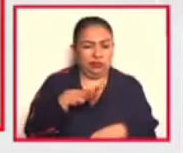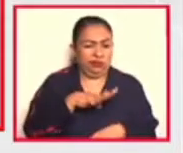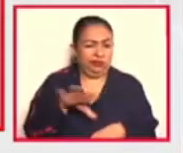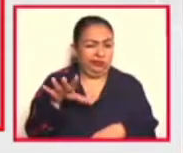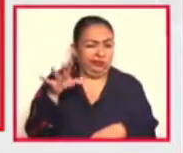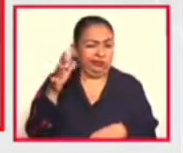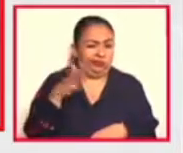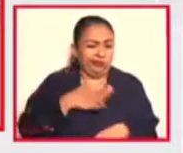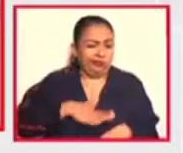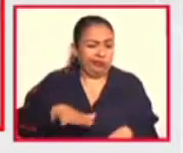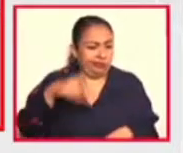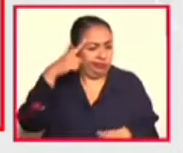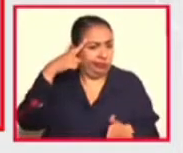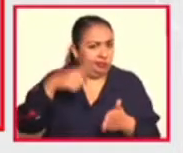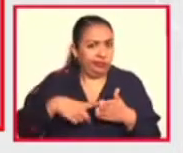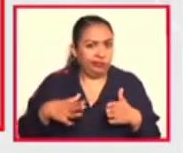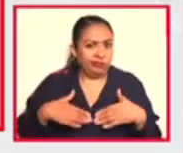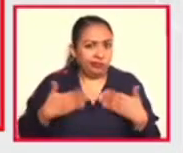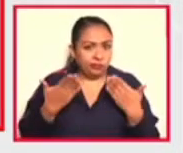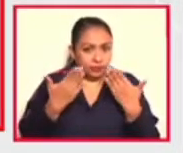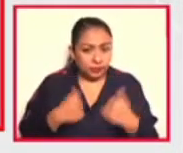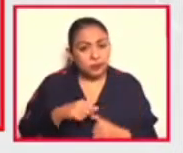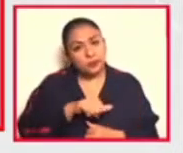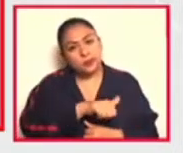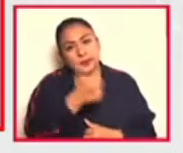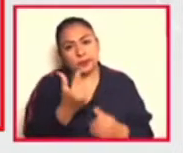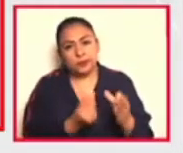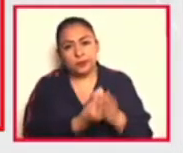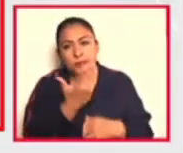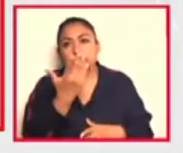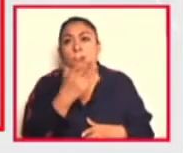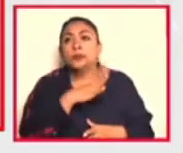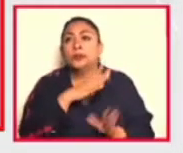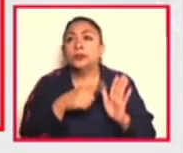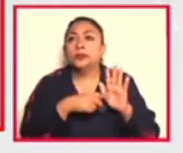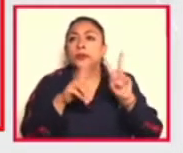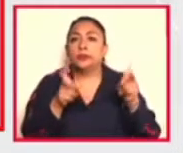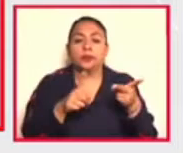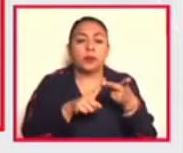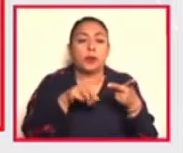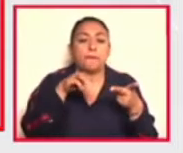justicia. Otras de las novedades será Manifiesto por el Progreso